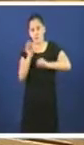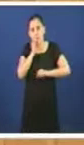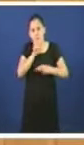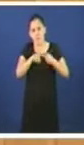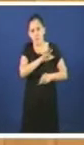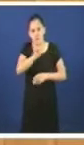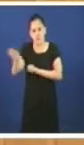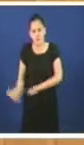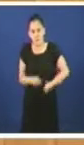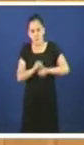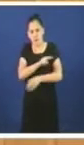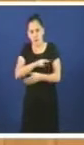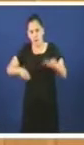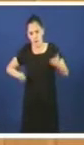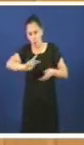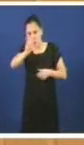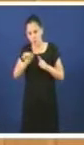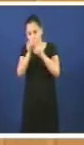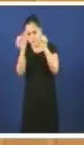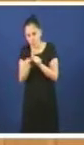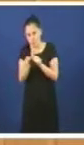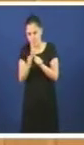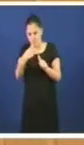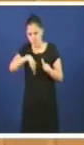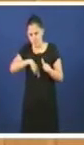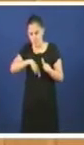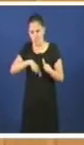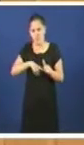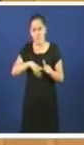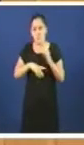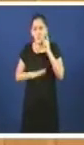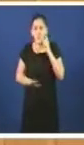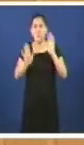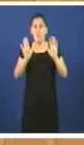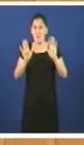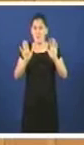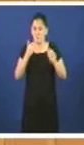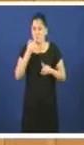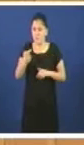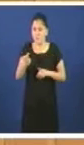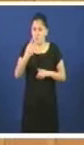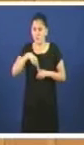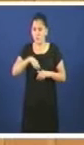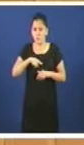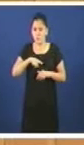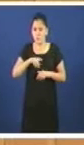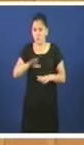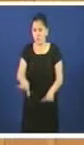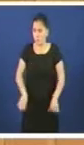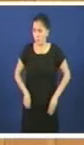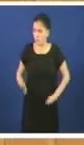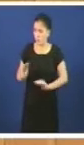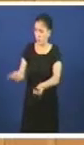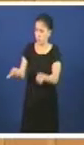desde otra opción completamente diferente o que si ya tengo que decir que no vamos a aceptar lecciones de